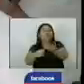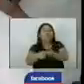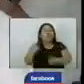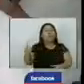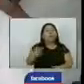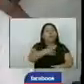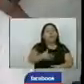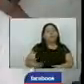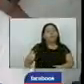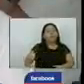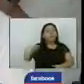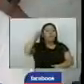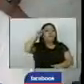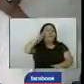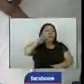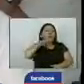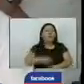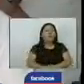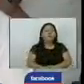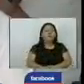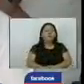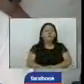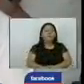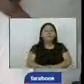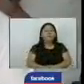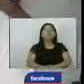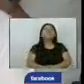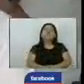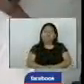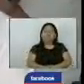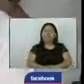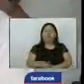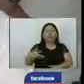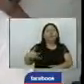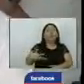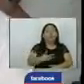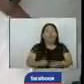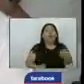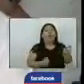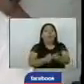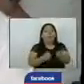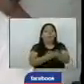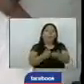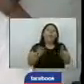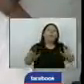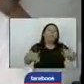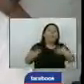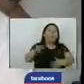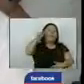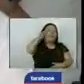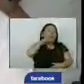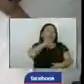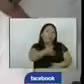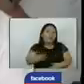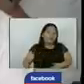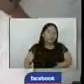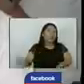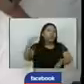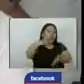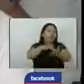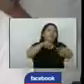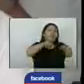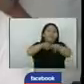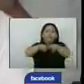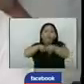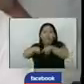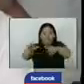Bukele. Entonces estamos aprobando o apoyando la reelección del presidente Nayib Bukele y hacemos